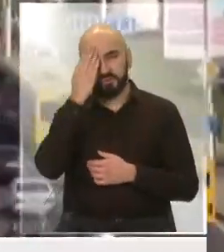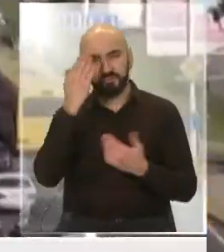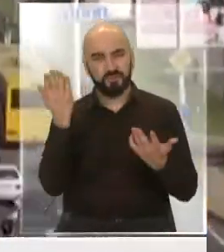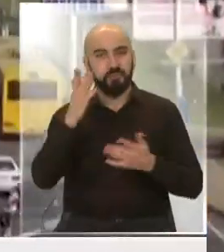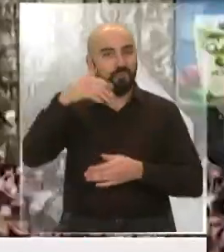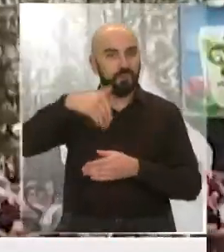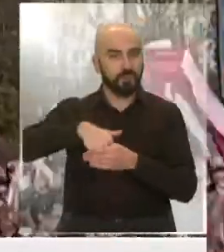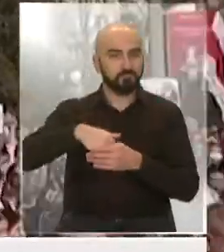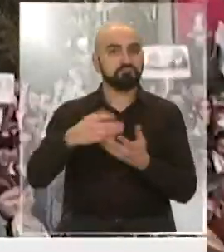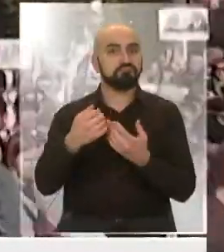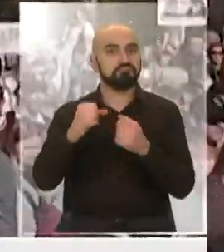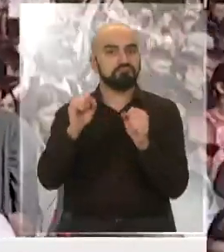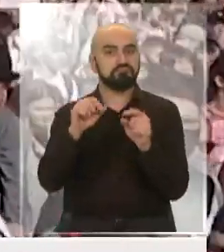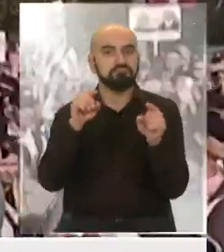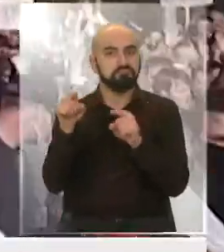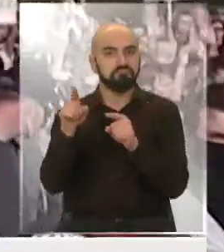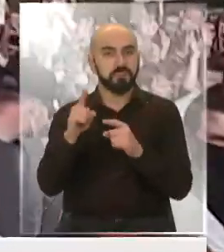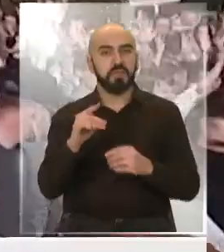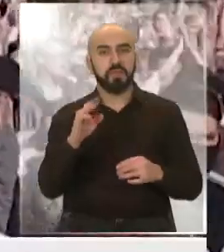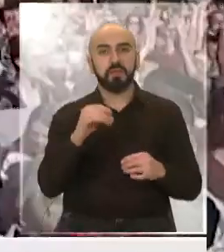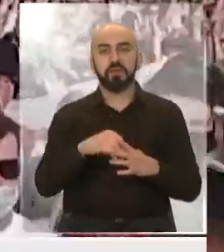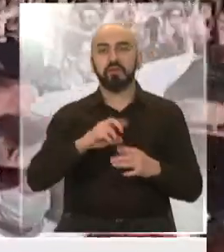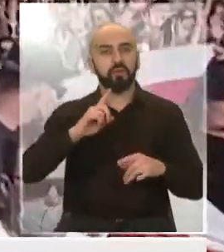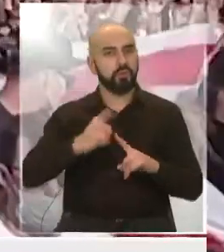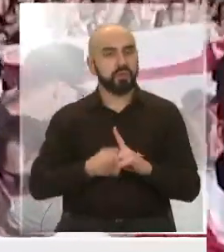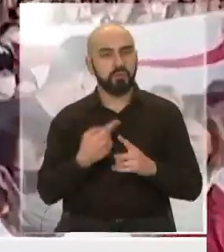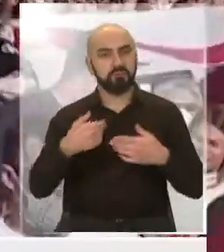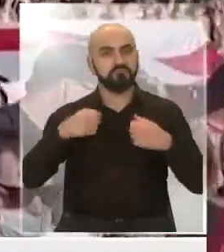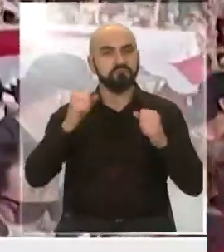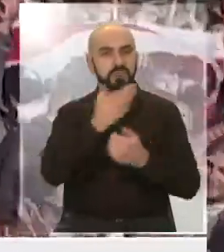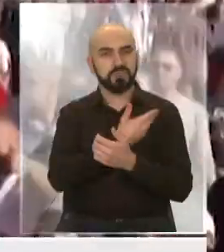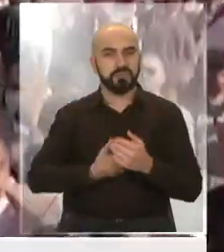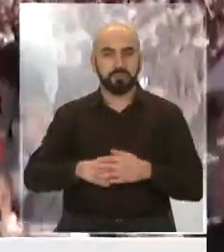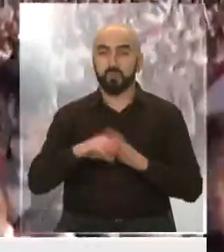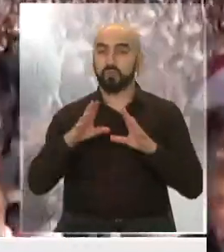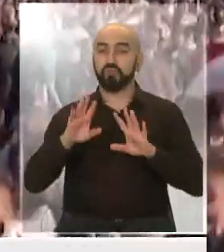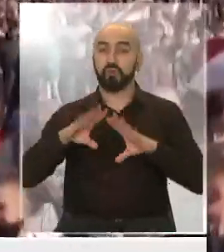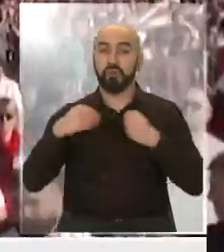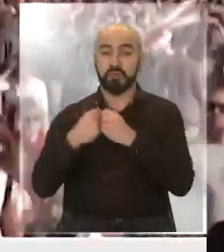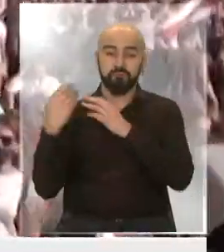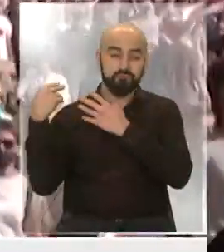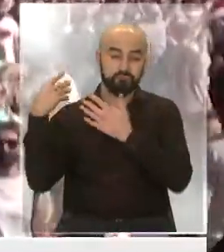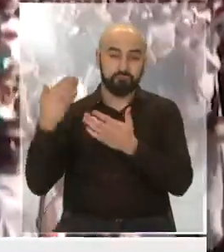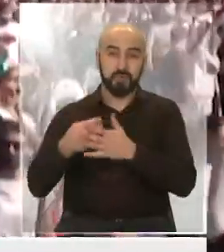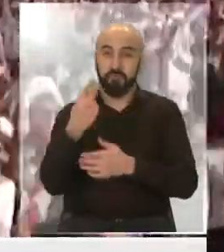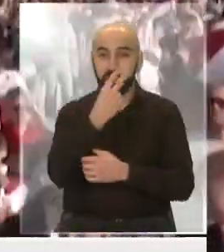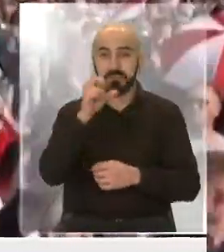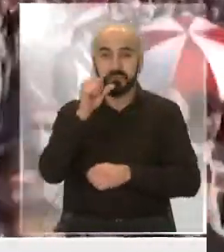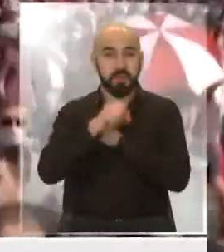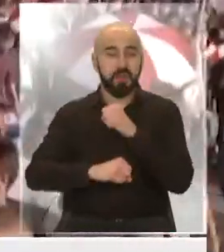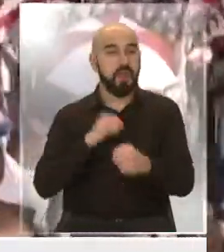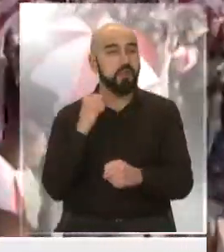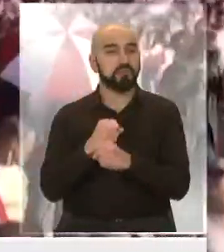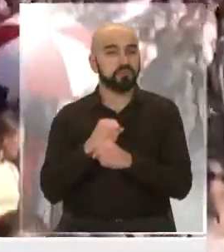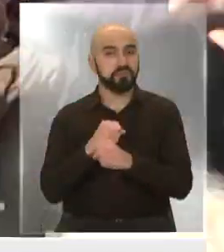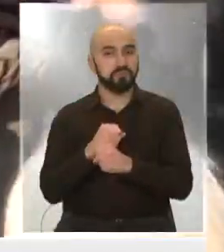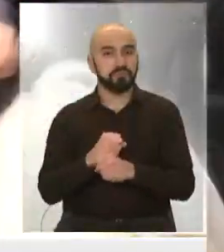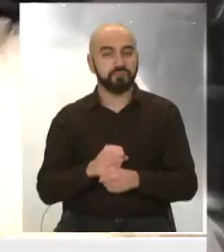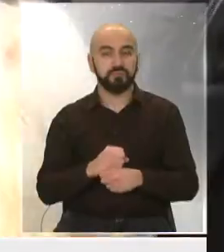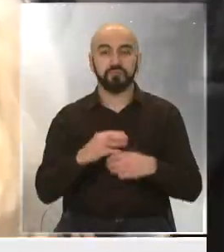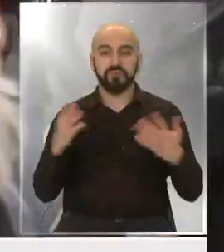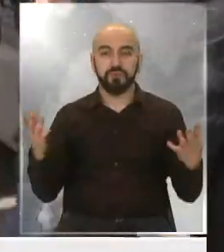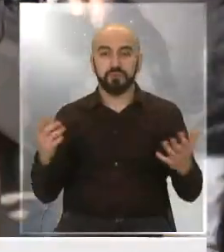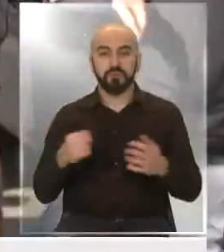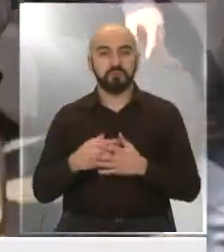Alexander Lukashenko un sexto mandato. Ya lleva 26 años en el poder en unas elecciones que